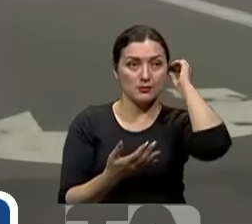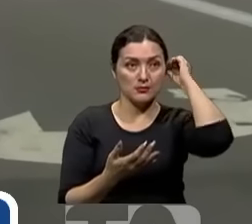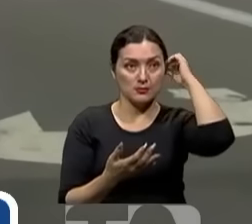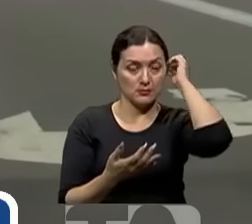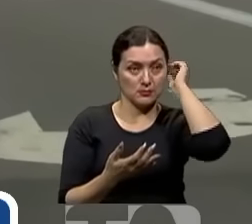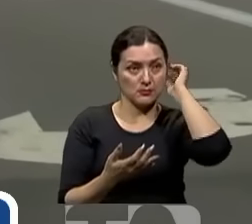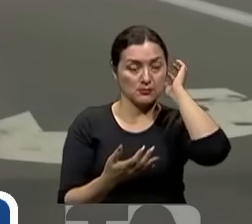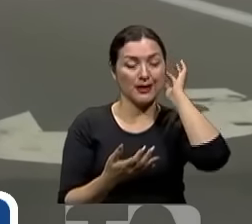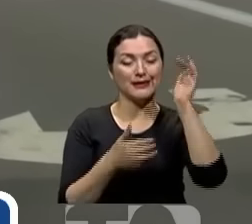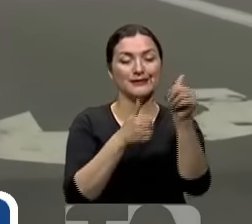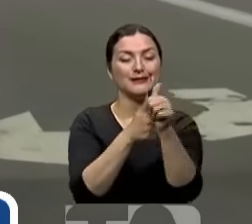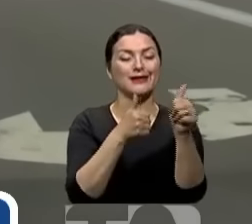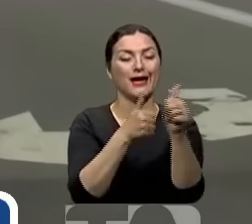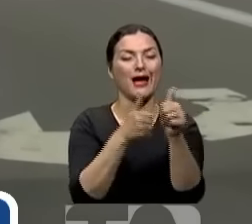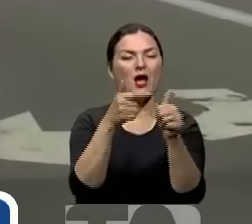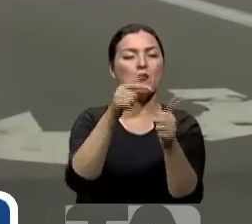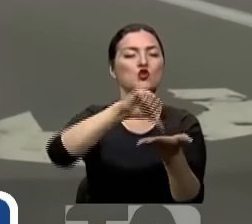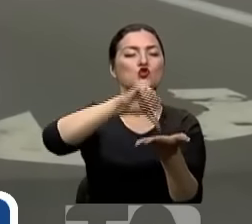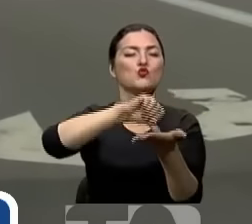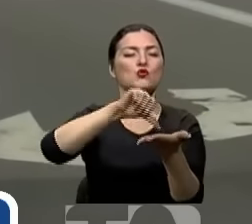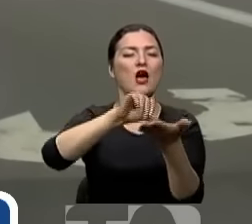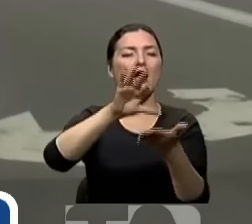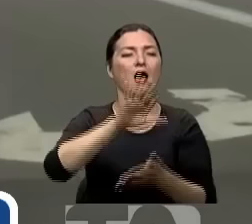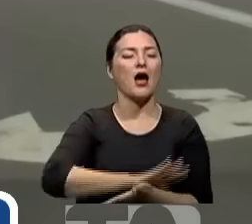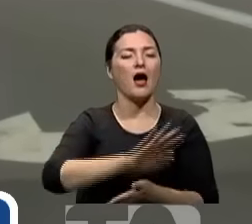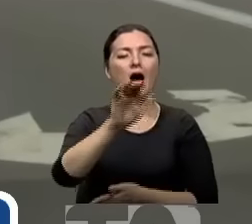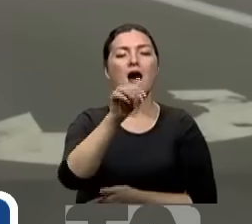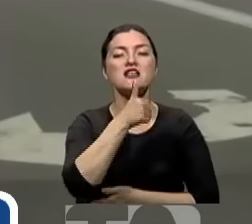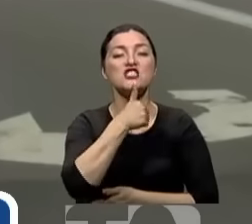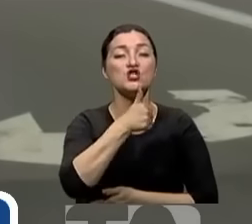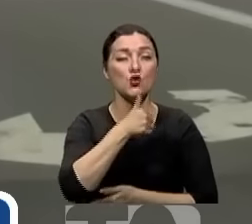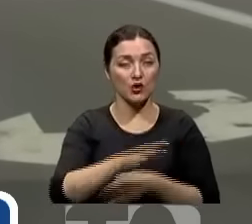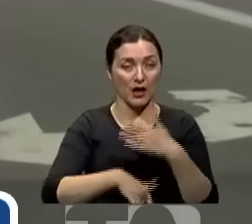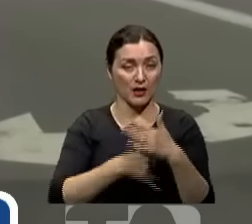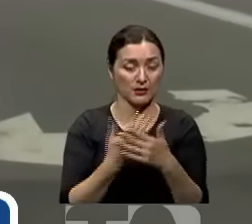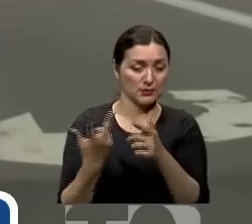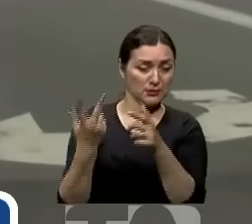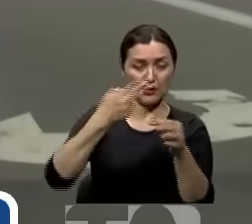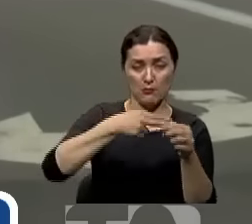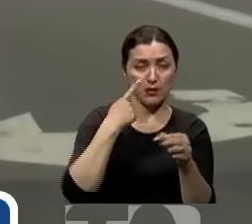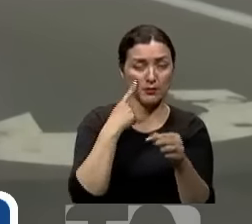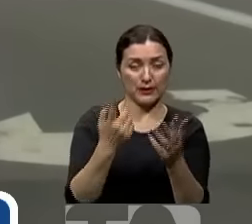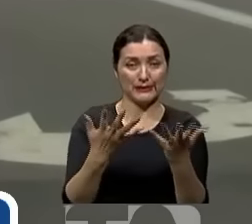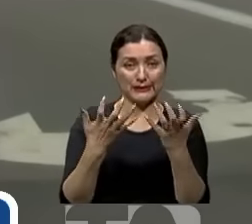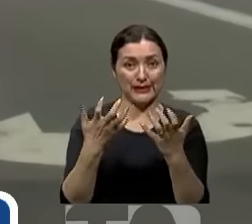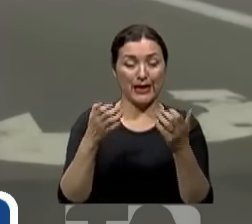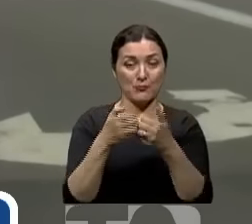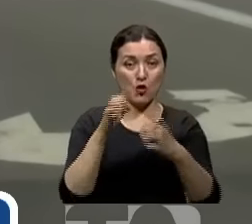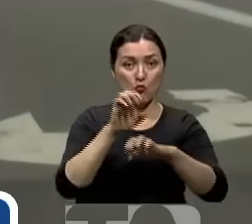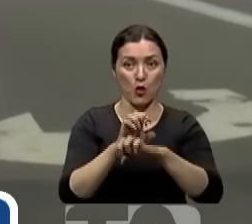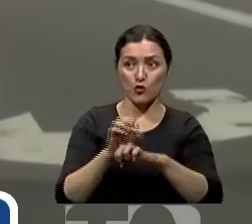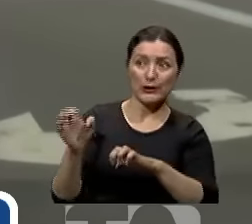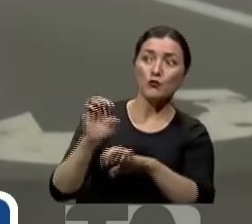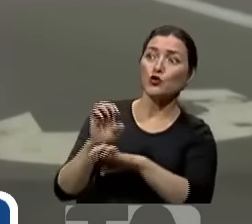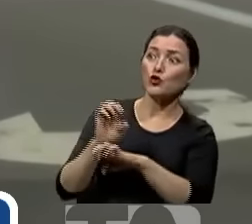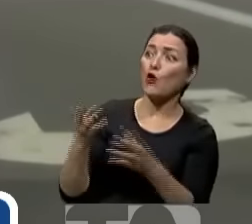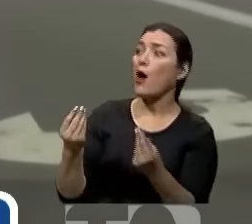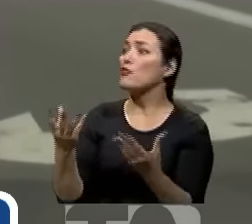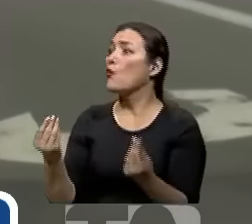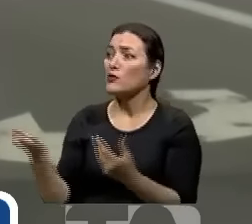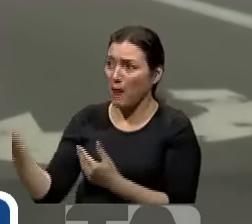Glendale, cerca de Phoenix, aquí en Arizona. Así que también esperan contar con un buen respaldo de aficionados ecuatorianos para